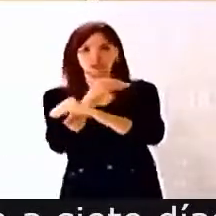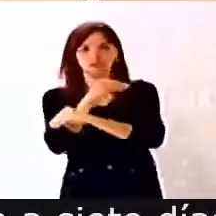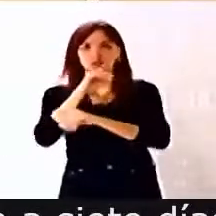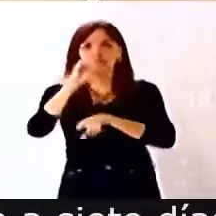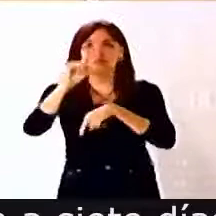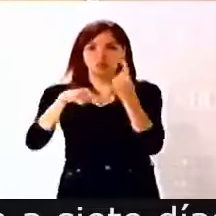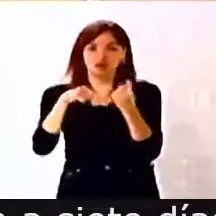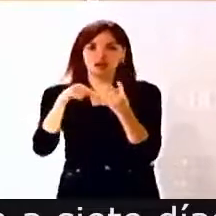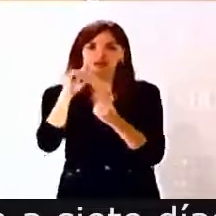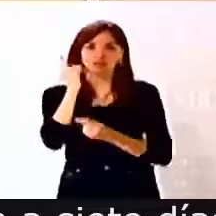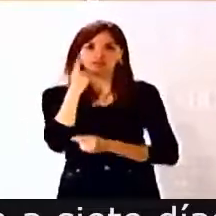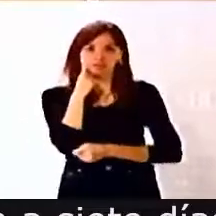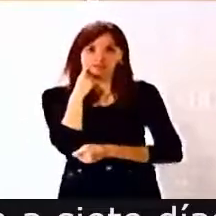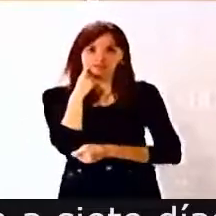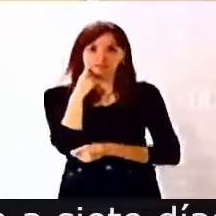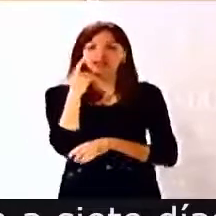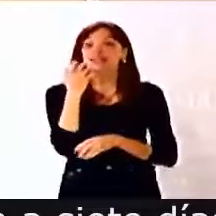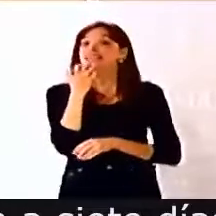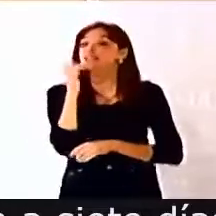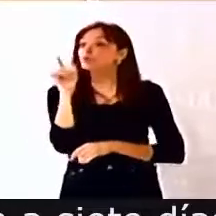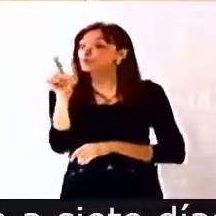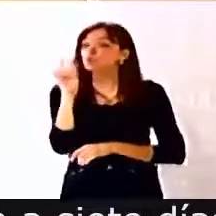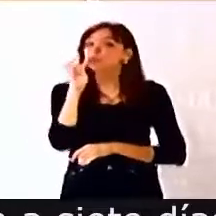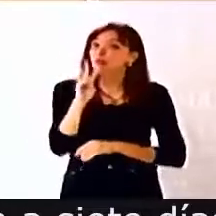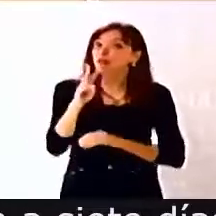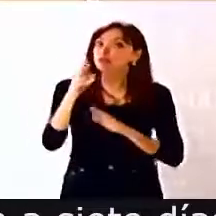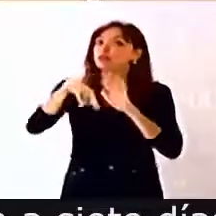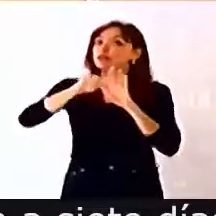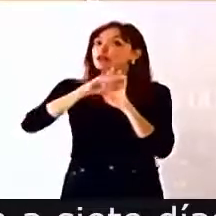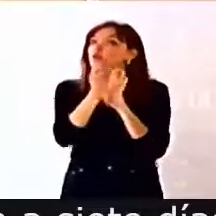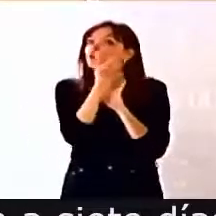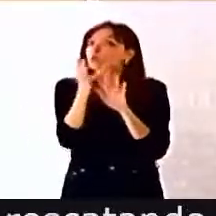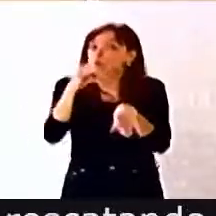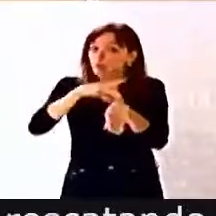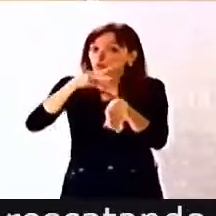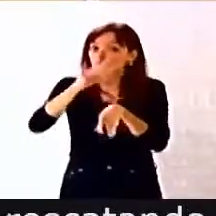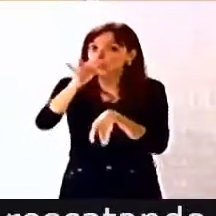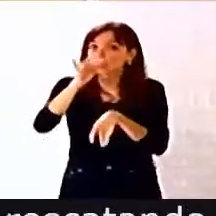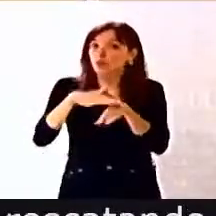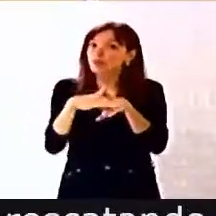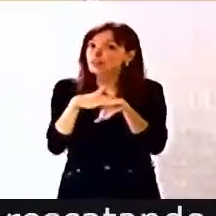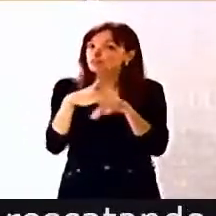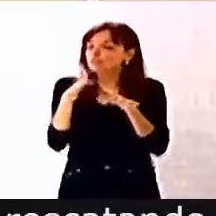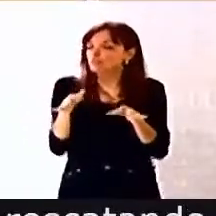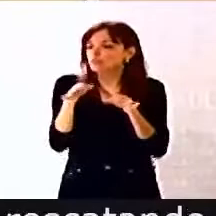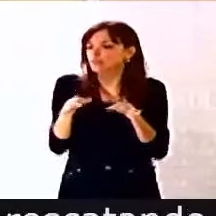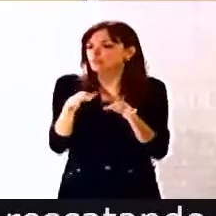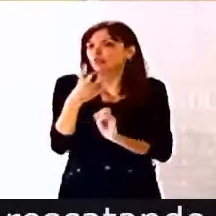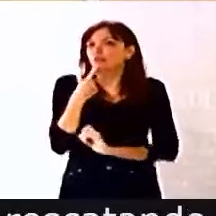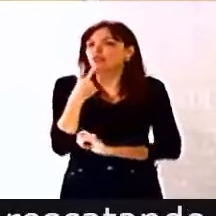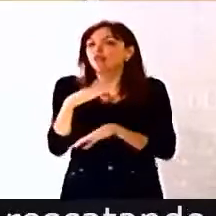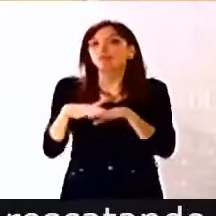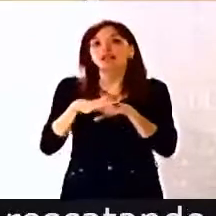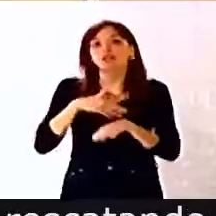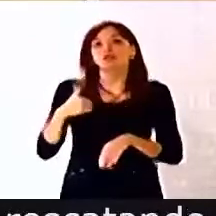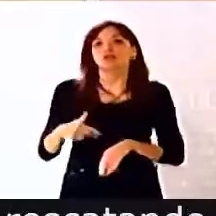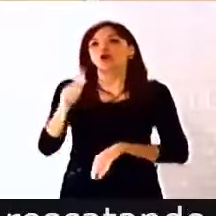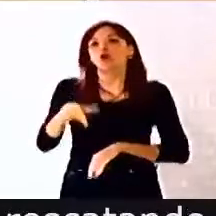del Ministerio, en el número de positivos siempre se dicen: el Ministerio de Sanidad hoy ha